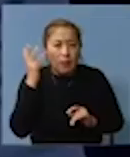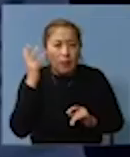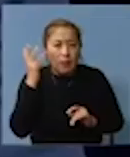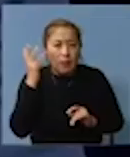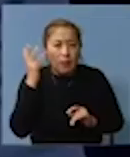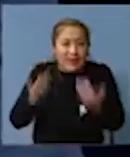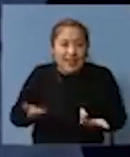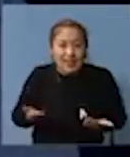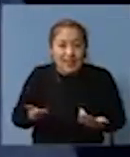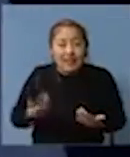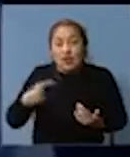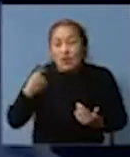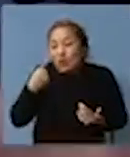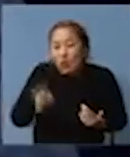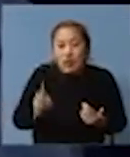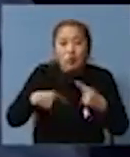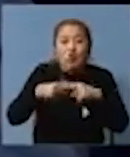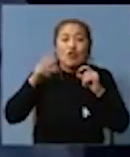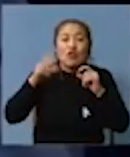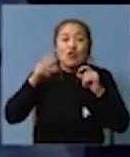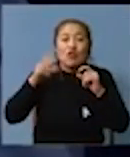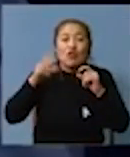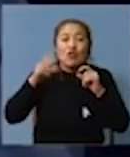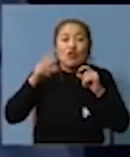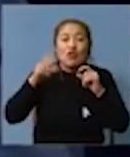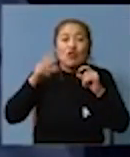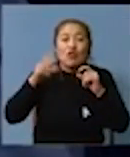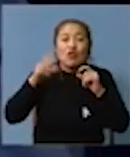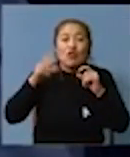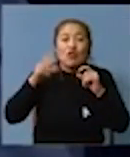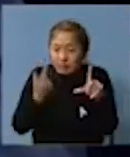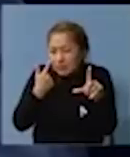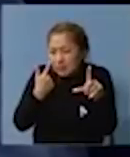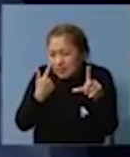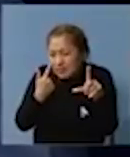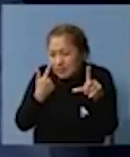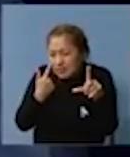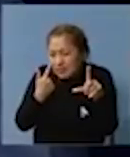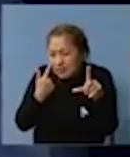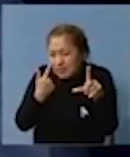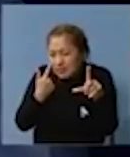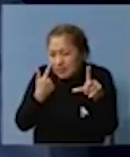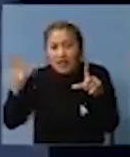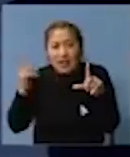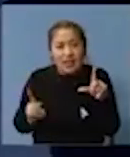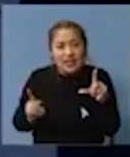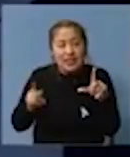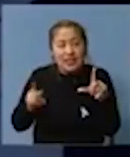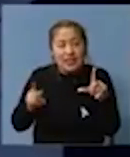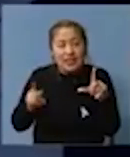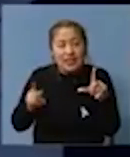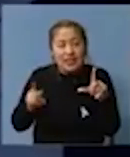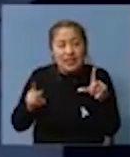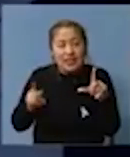sabía nada. Y me enteré por los medios de comunicación los pasos que había dado mi compañero de fórmula. Lo que mi compañero de fórmula hizo,